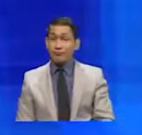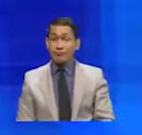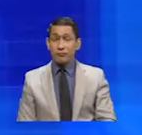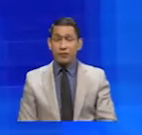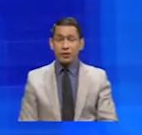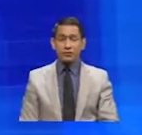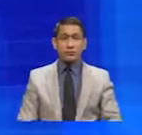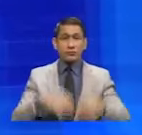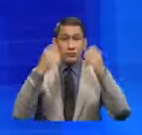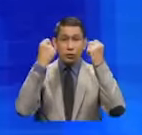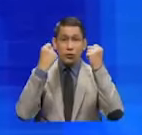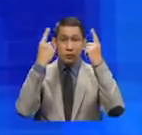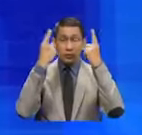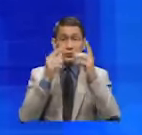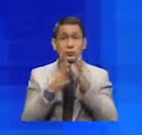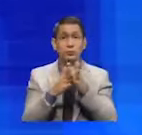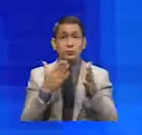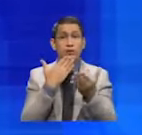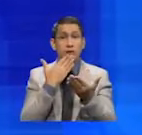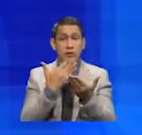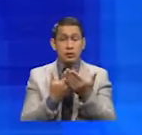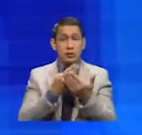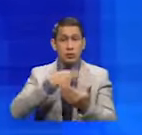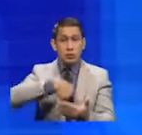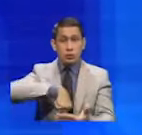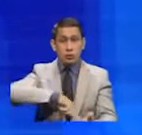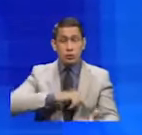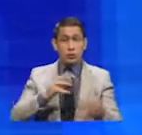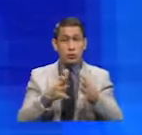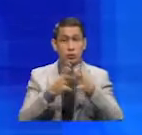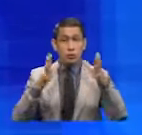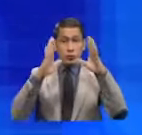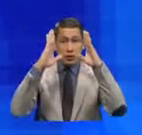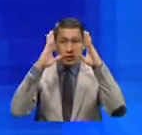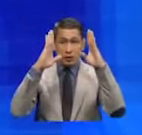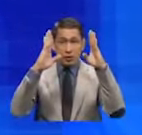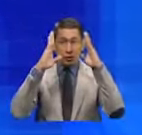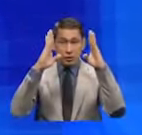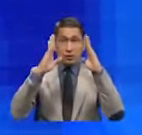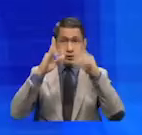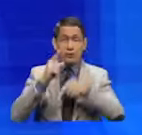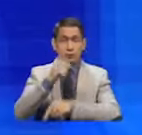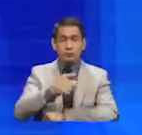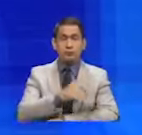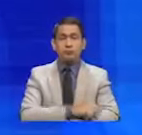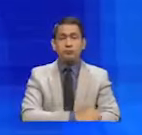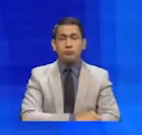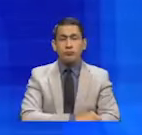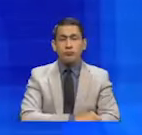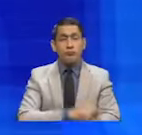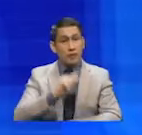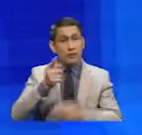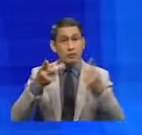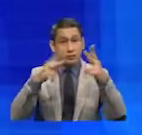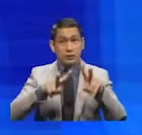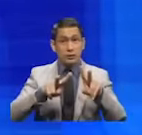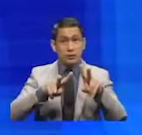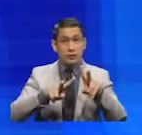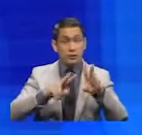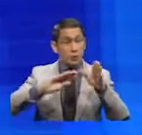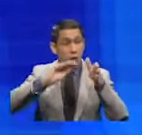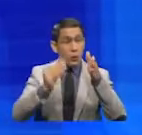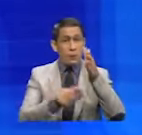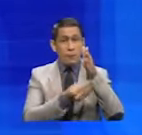Impresionante, Emilio, lo que nos cuentas. Muchísimas gracias. Estaremos muy atentos para seguir de cerca este tema. Por otro lado, aumentan